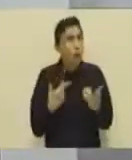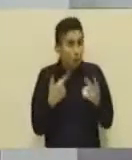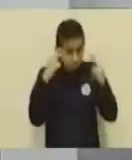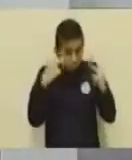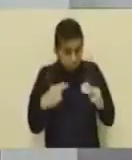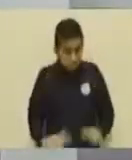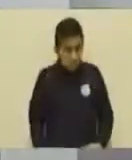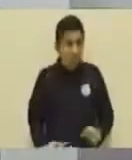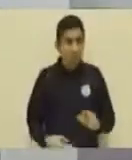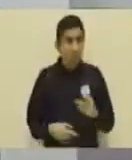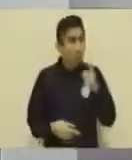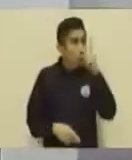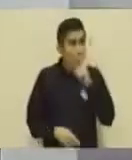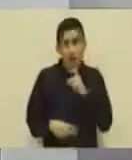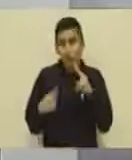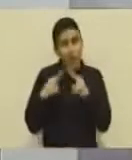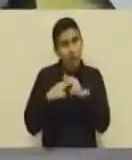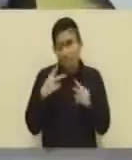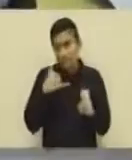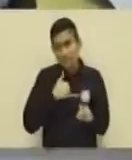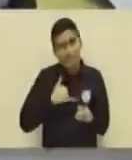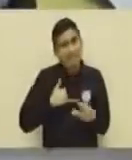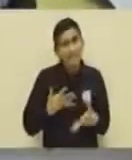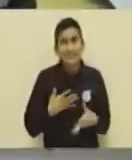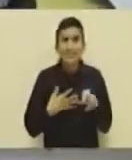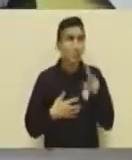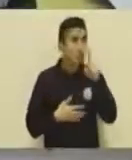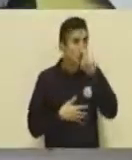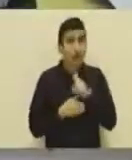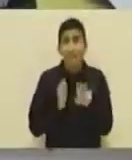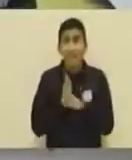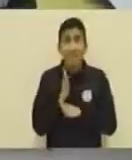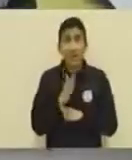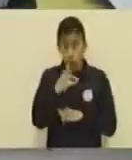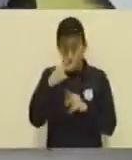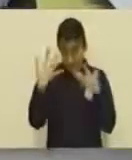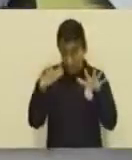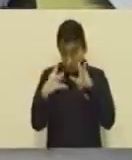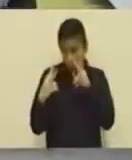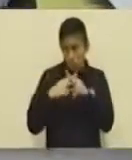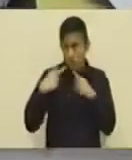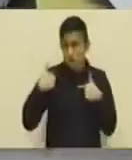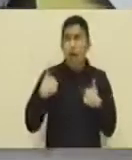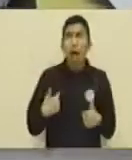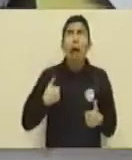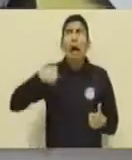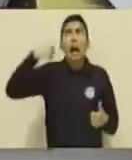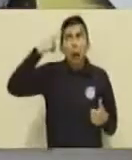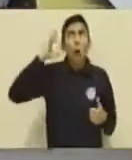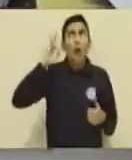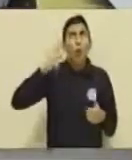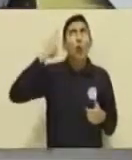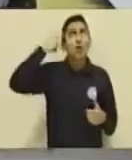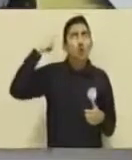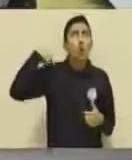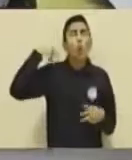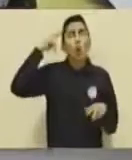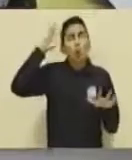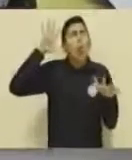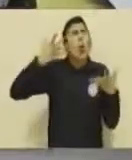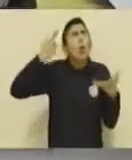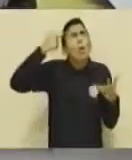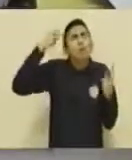tener si no nos conocemos a nosotros mismos. Entonces es lo primero que se debe saber cuando queremos ser fiel a nosotros mismos. Tenemos